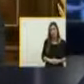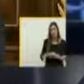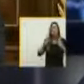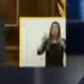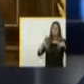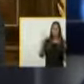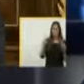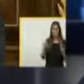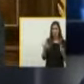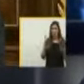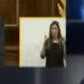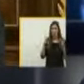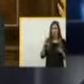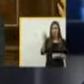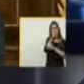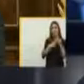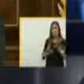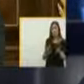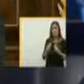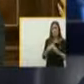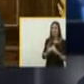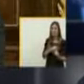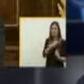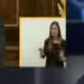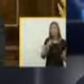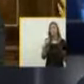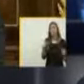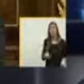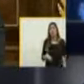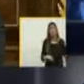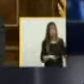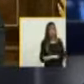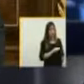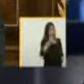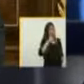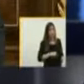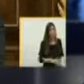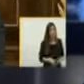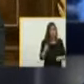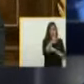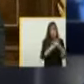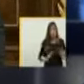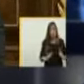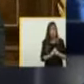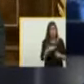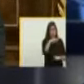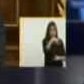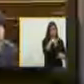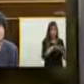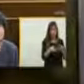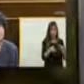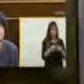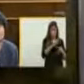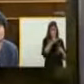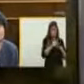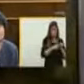Yo he dedicado una buena parte de mi vida a leer discursos parlamentarios en España, en Inglaterra, en Estados Unidos, en Francia, y esto puedo asegurar que sí. O sea, ¿crees que